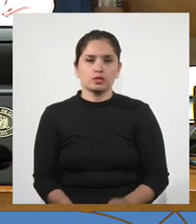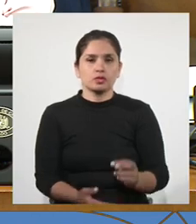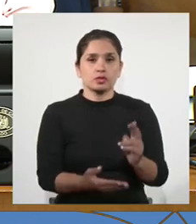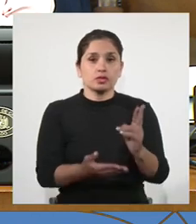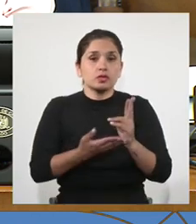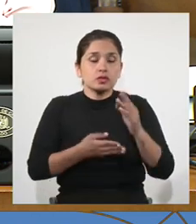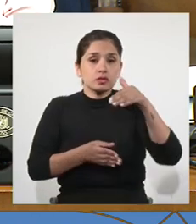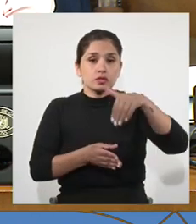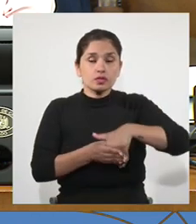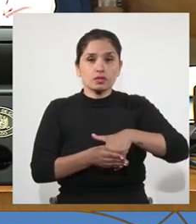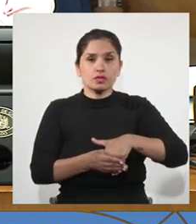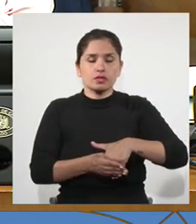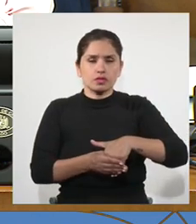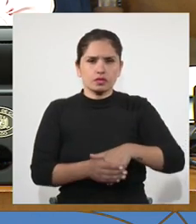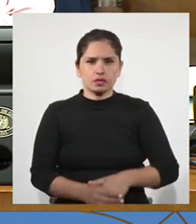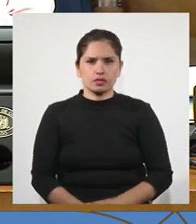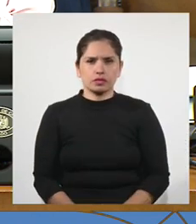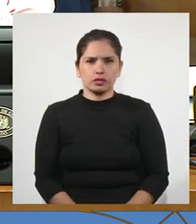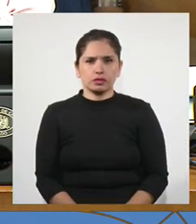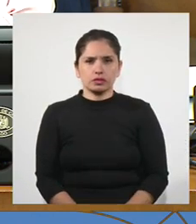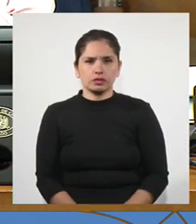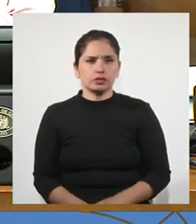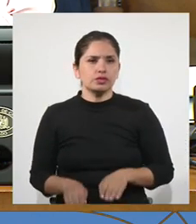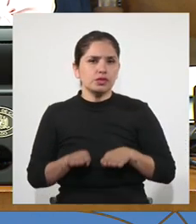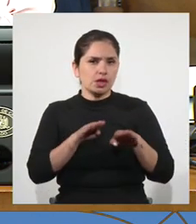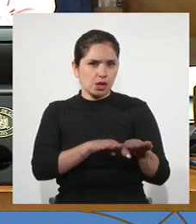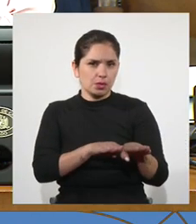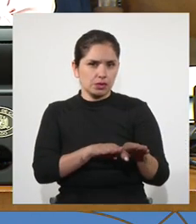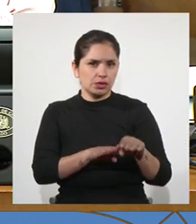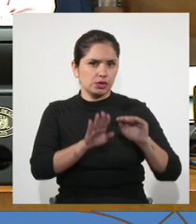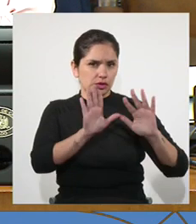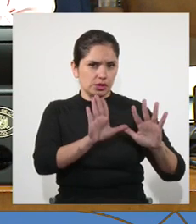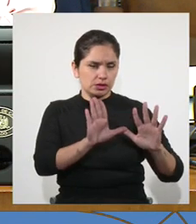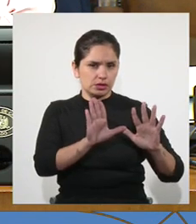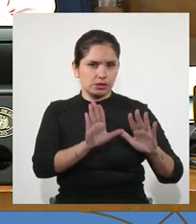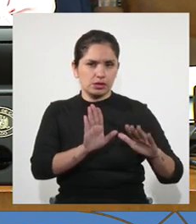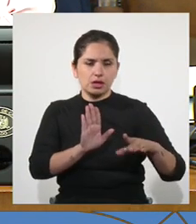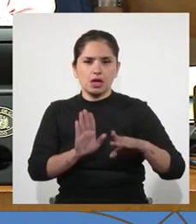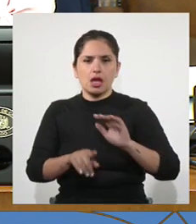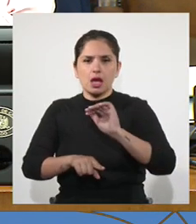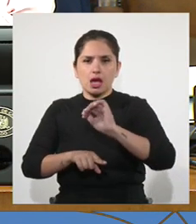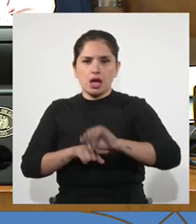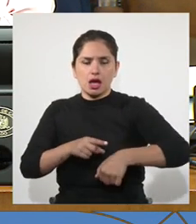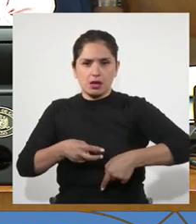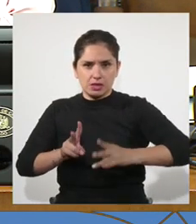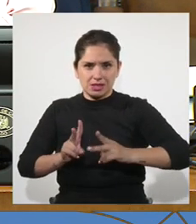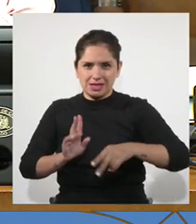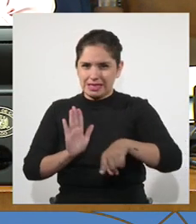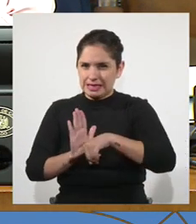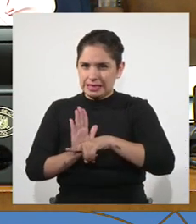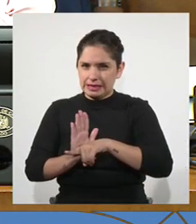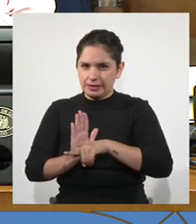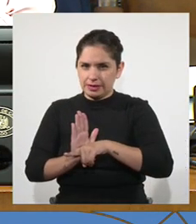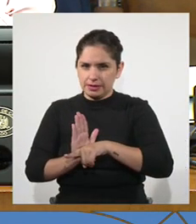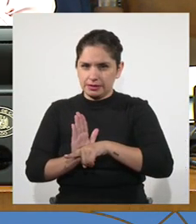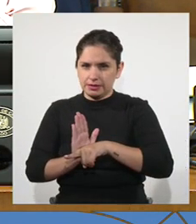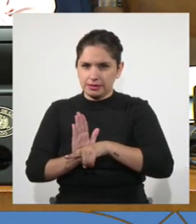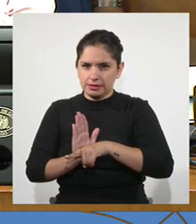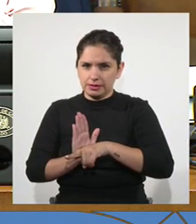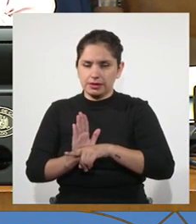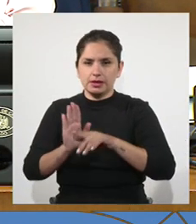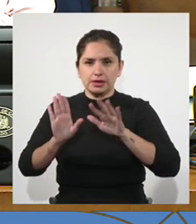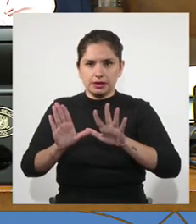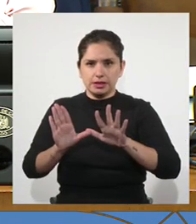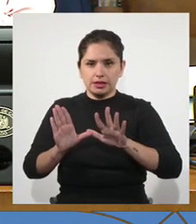Resultado de la votación. Por la afirmativa 10, admisibilidad. Por la negativa